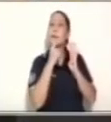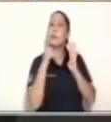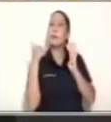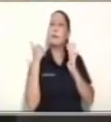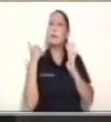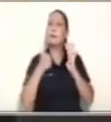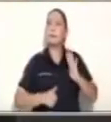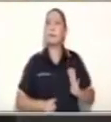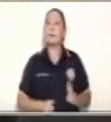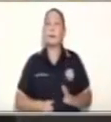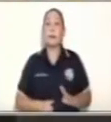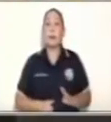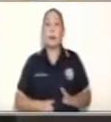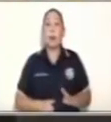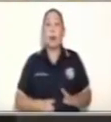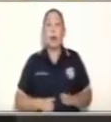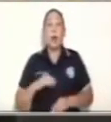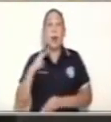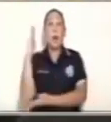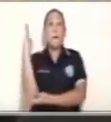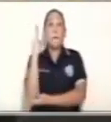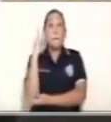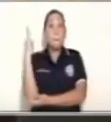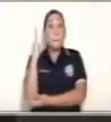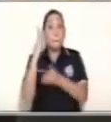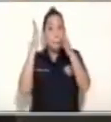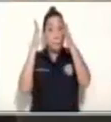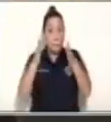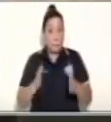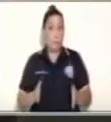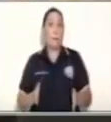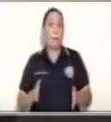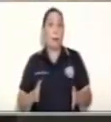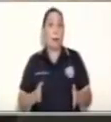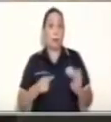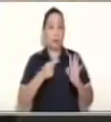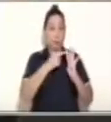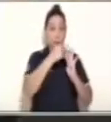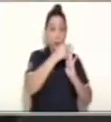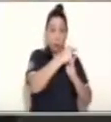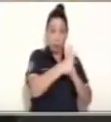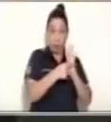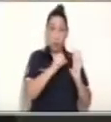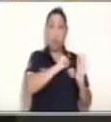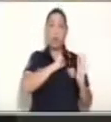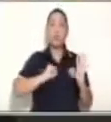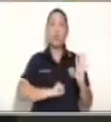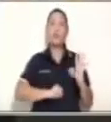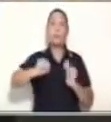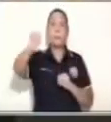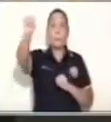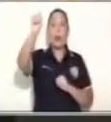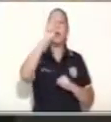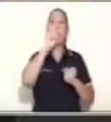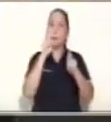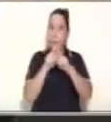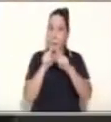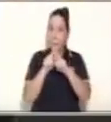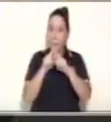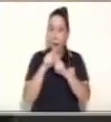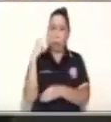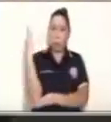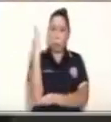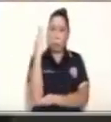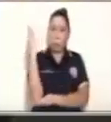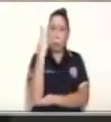nos acompañan y nos salvan los bomberos. Son aquellas personas que con su sirena